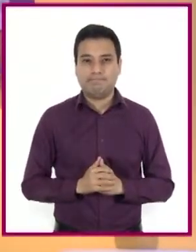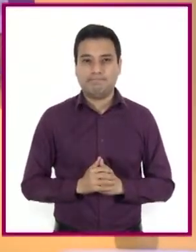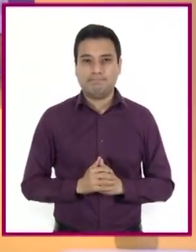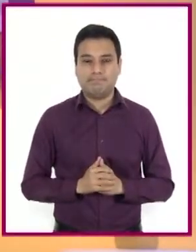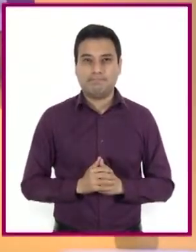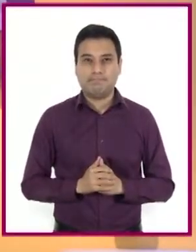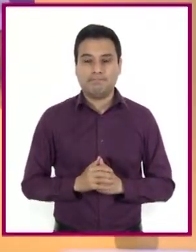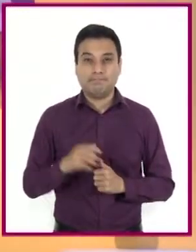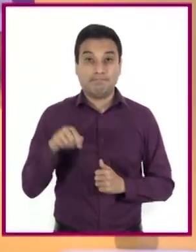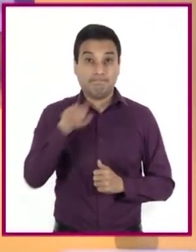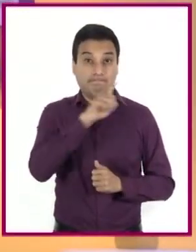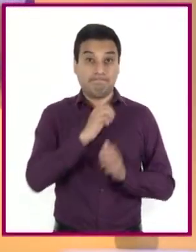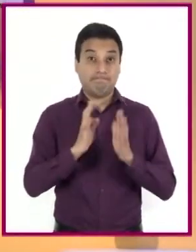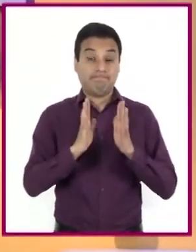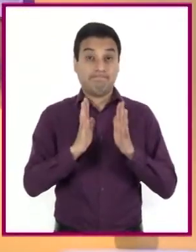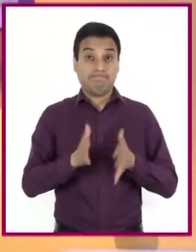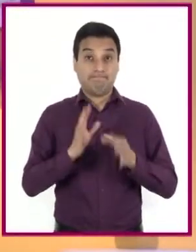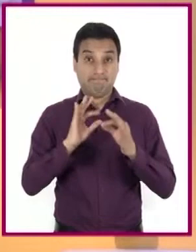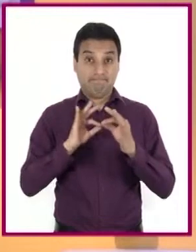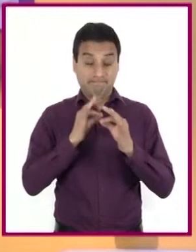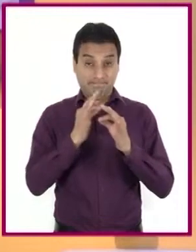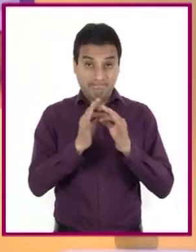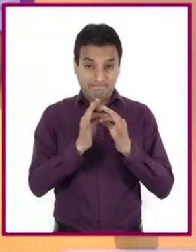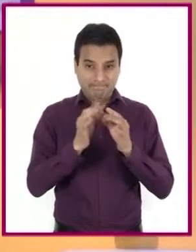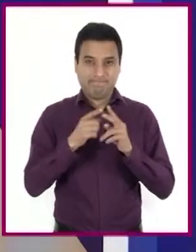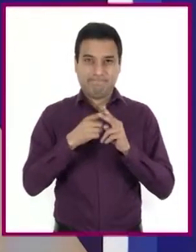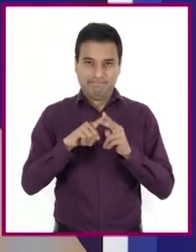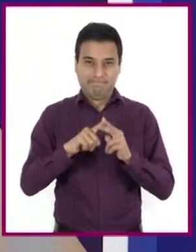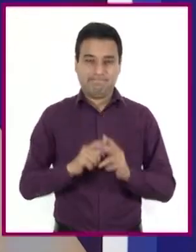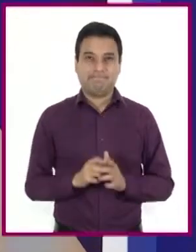Y si están listas y listos, comencemos.